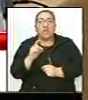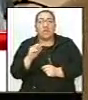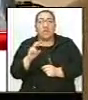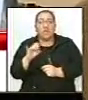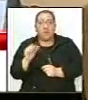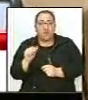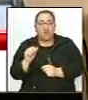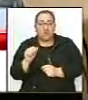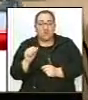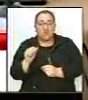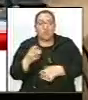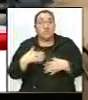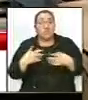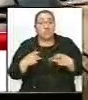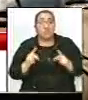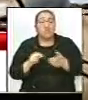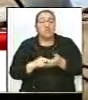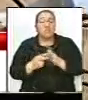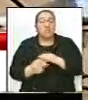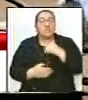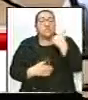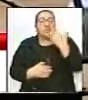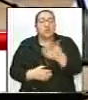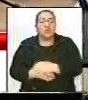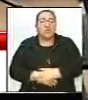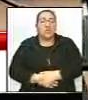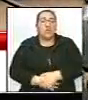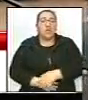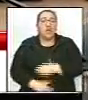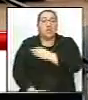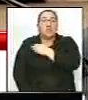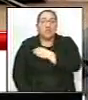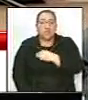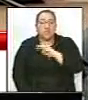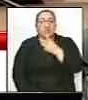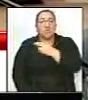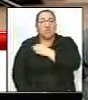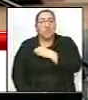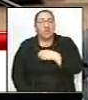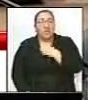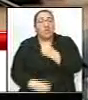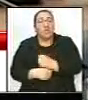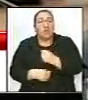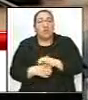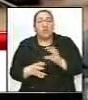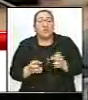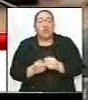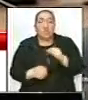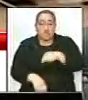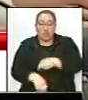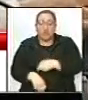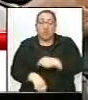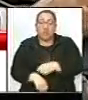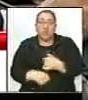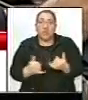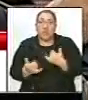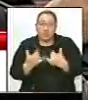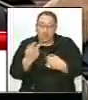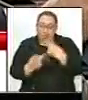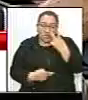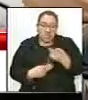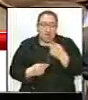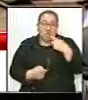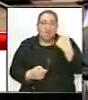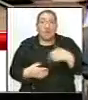presidente. Permítame saludar al ministro, al viceministro, a los funcionarios que en esta oportunidad nos visitan para